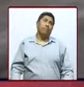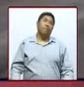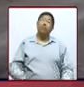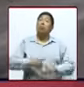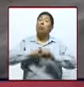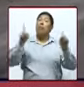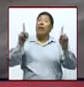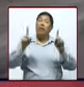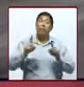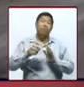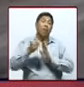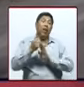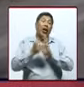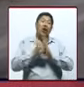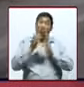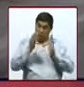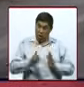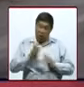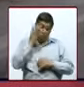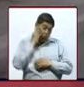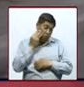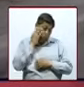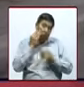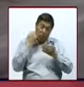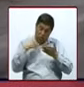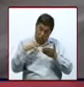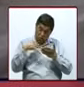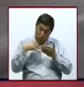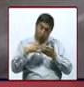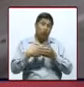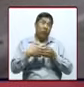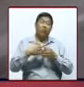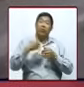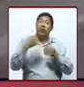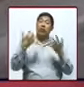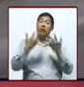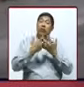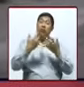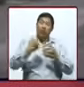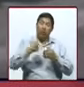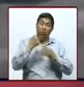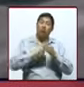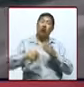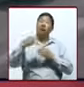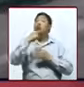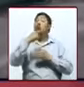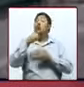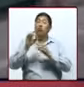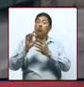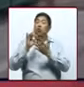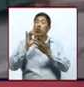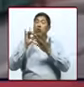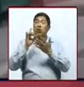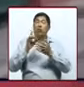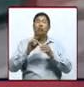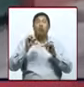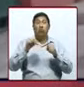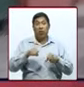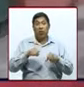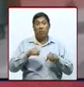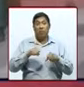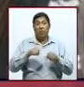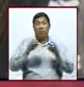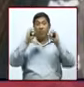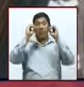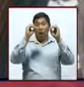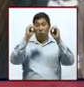Sin embargo, juristas y politólogos afirman que los acuerdos con el Tribunal Supremo Electoral podrían quedar en la nada si no se viabilizan